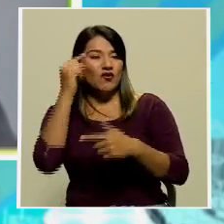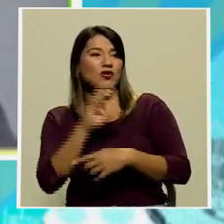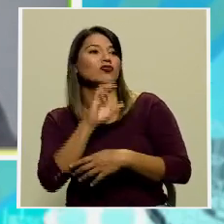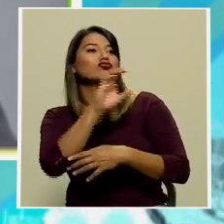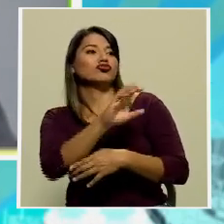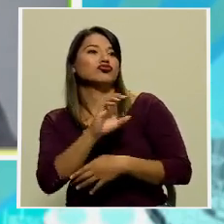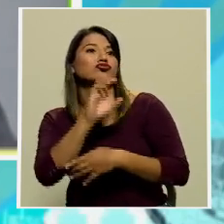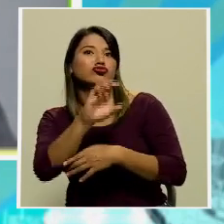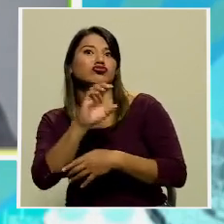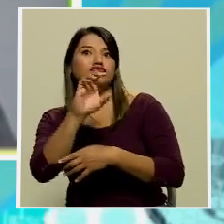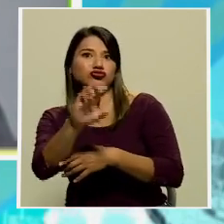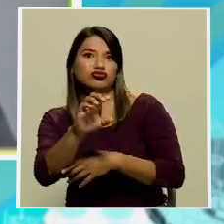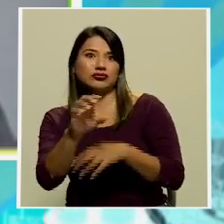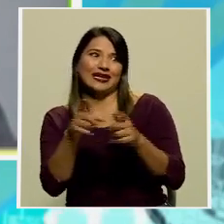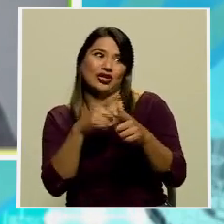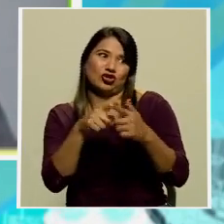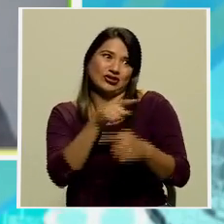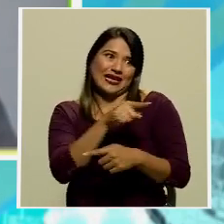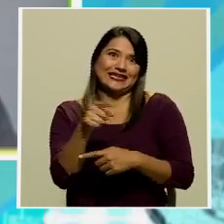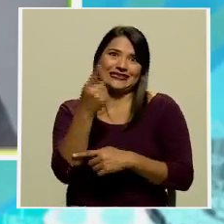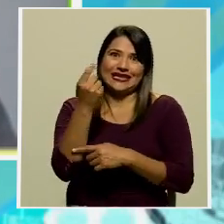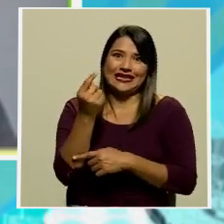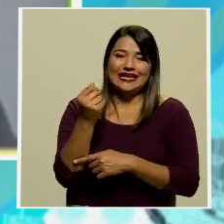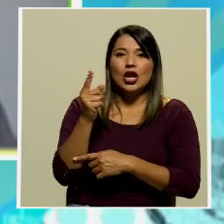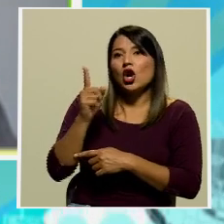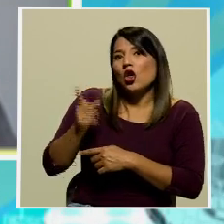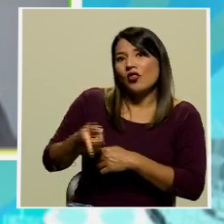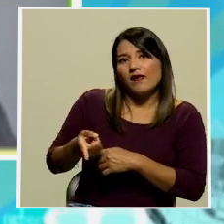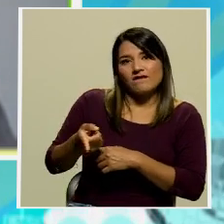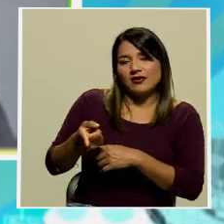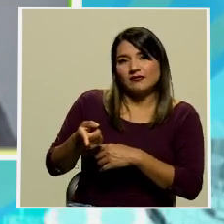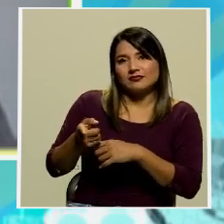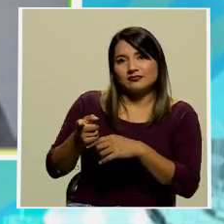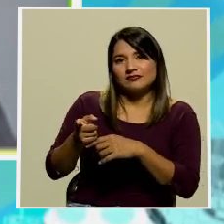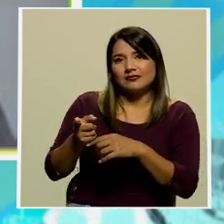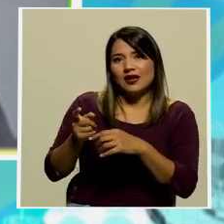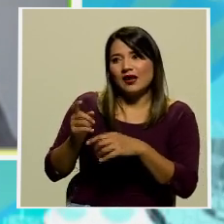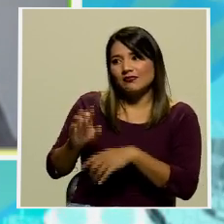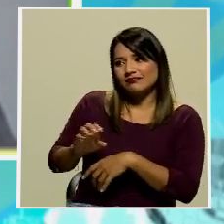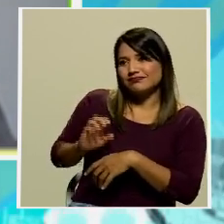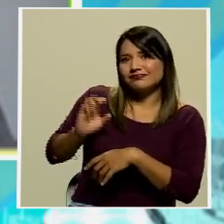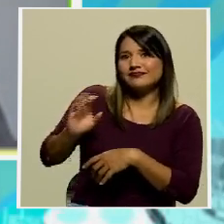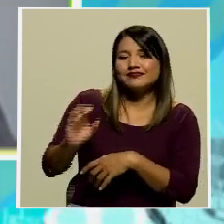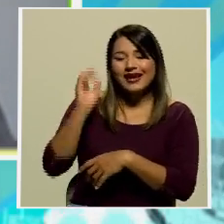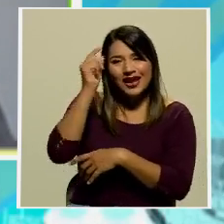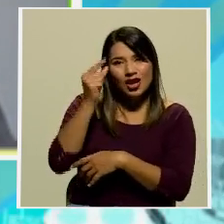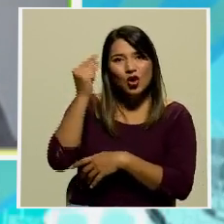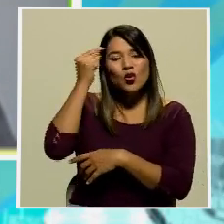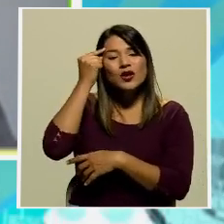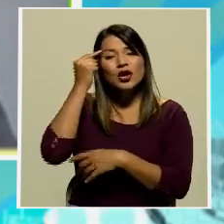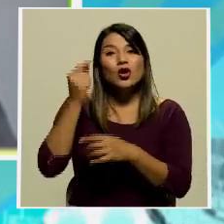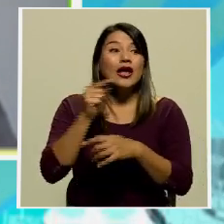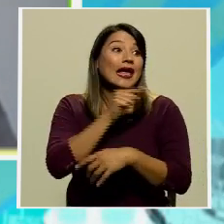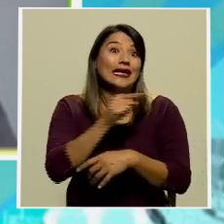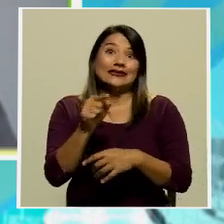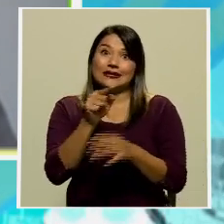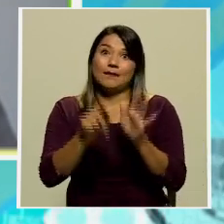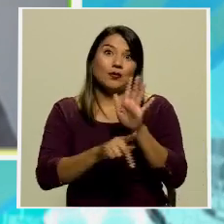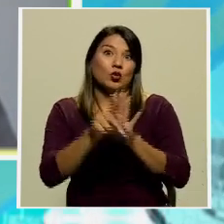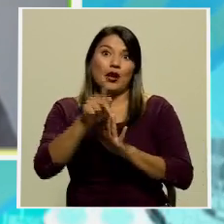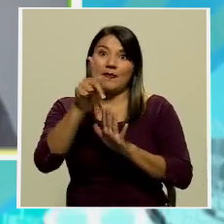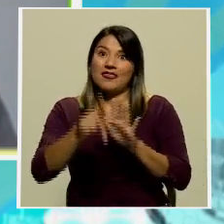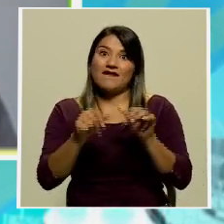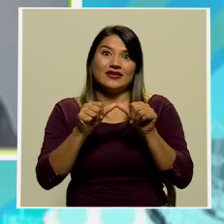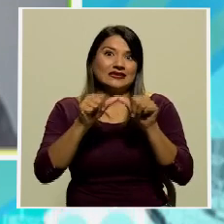adicional que toca cubrir. La idea es mantener de manera permanente ese tipo de programas. Entonces